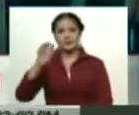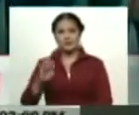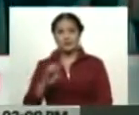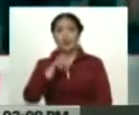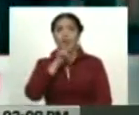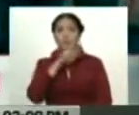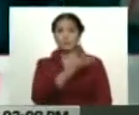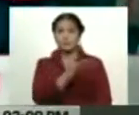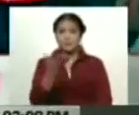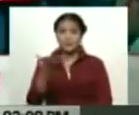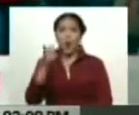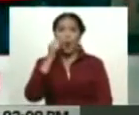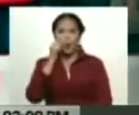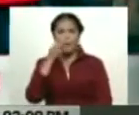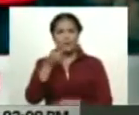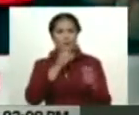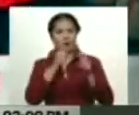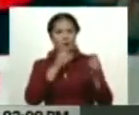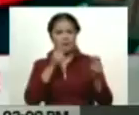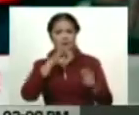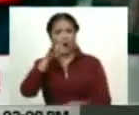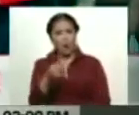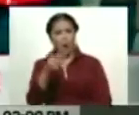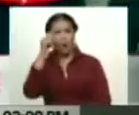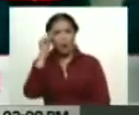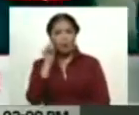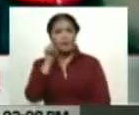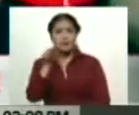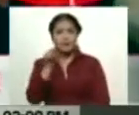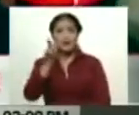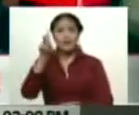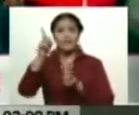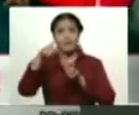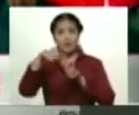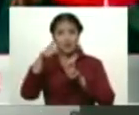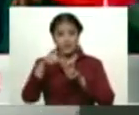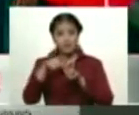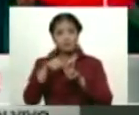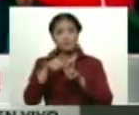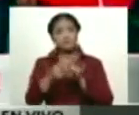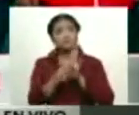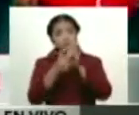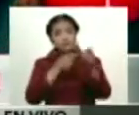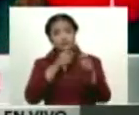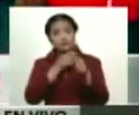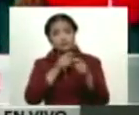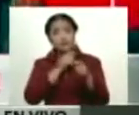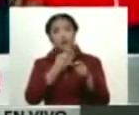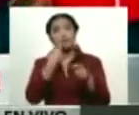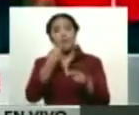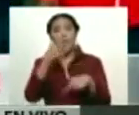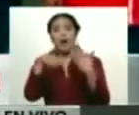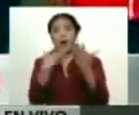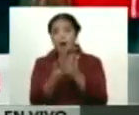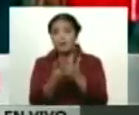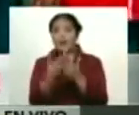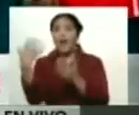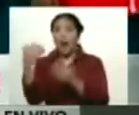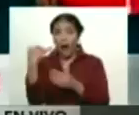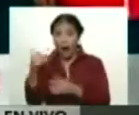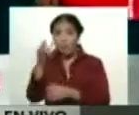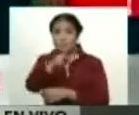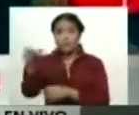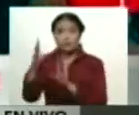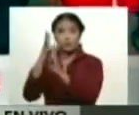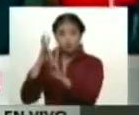a nuestro compañero Jordán Rodríguez en los estudios de Venezolana de Televisión, ha reiterado que hasta que se mantengan electores en las filas,